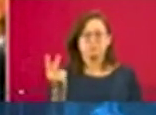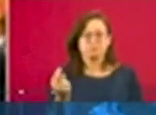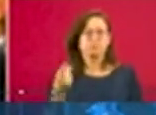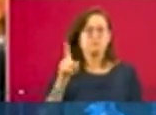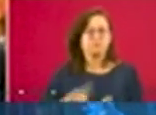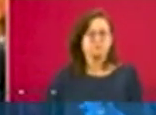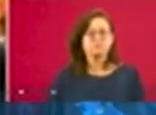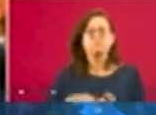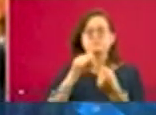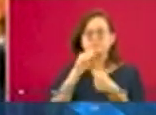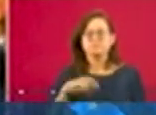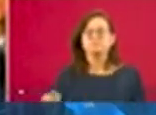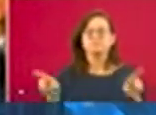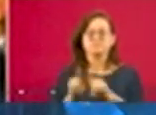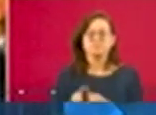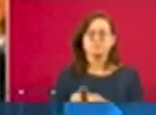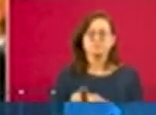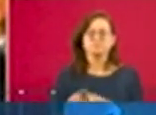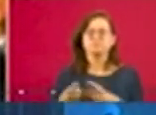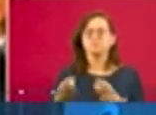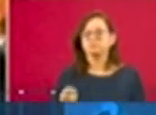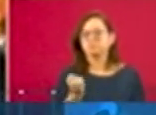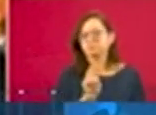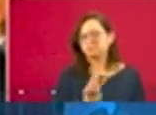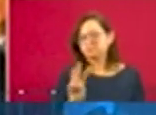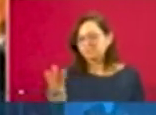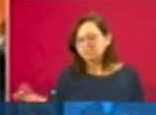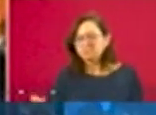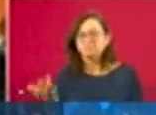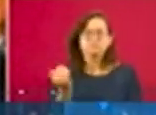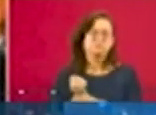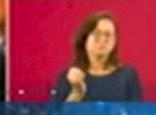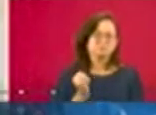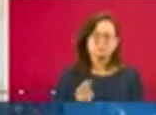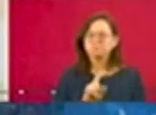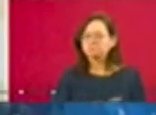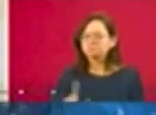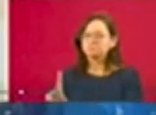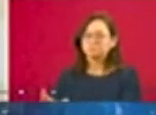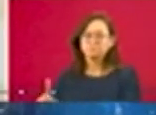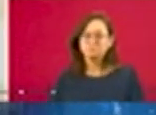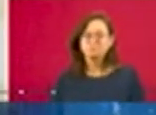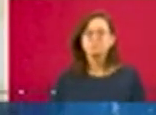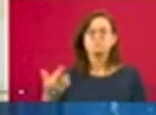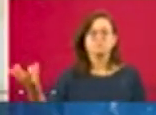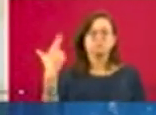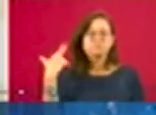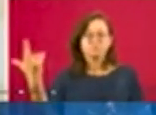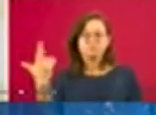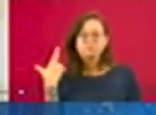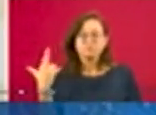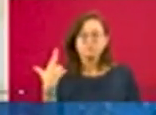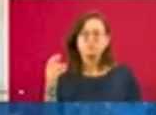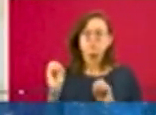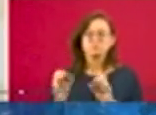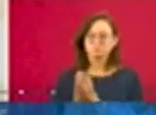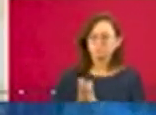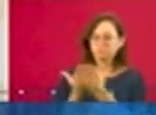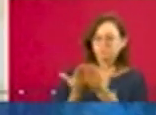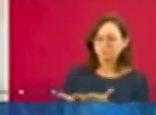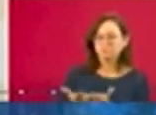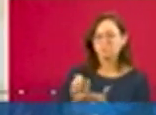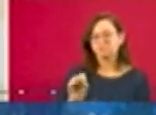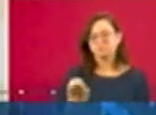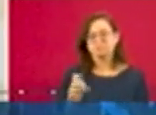significa esto, porque no sé, Esteban, ante la incertidumbre de las cosas, del futuro, de los tiempos, de